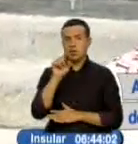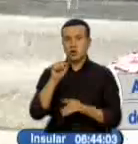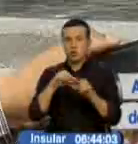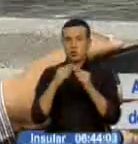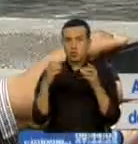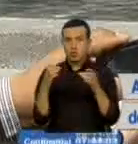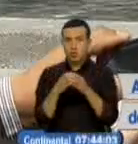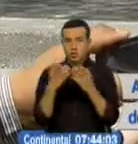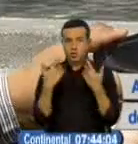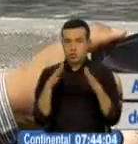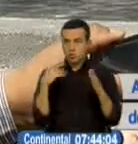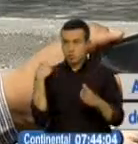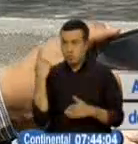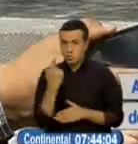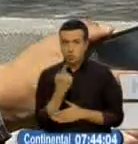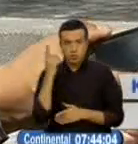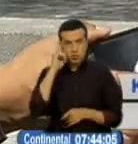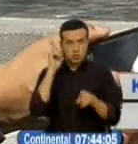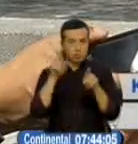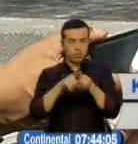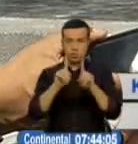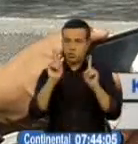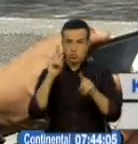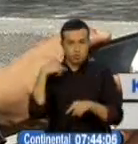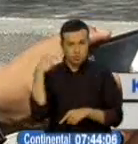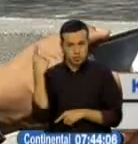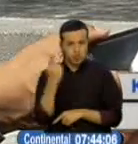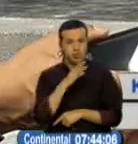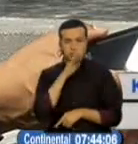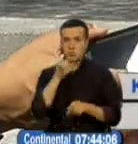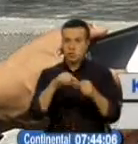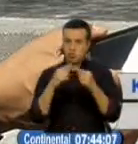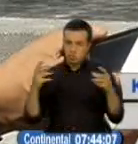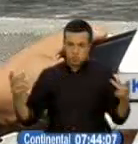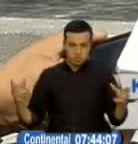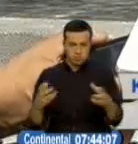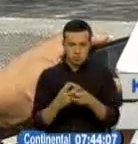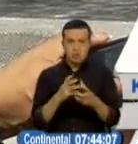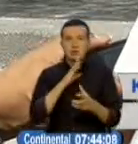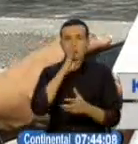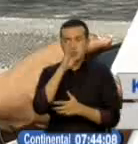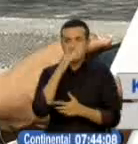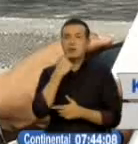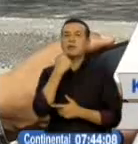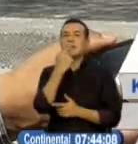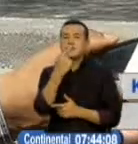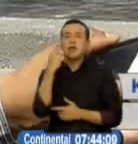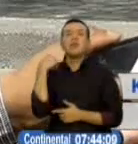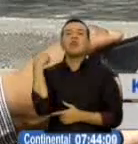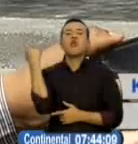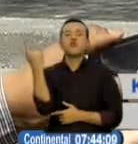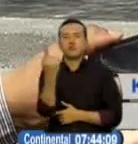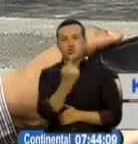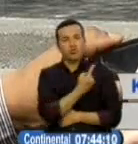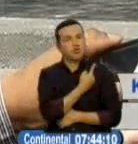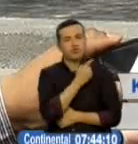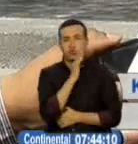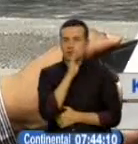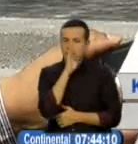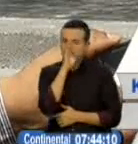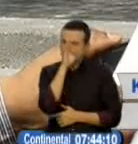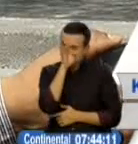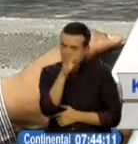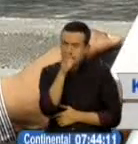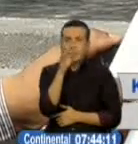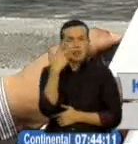Saraguro. Nosotros no estamos de acuerdo, nosotros actuamos en colectivo, por eso decimos nosotros, siempre actuamos de esa manera, por